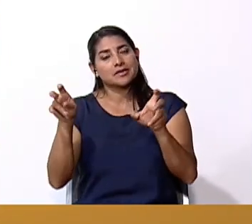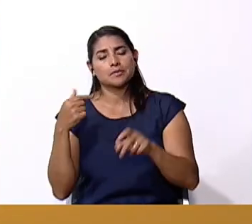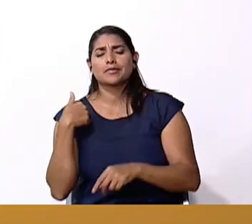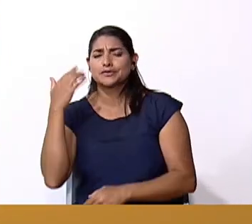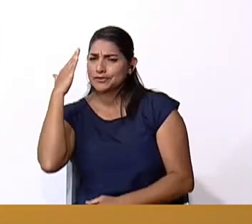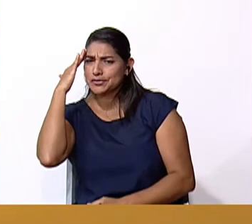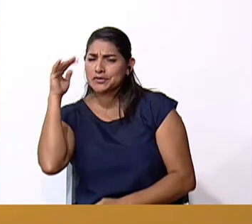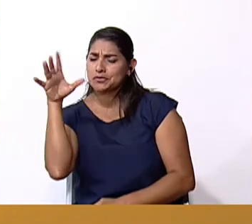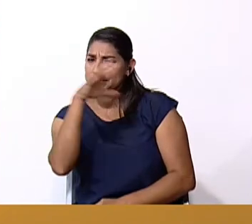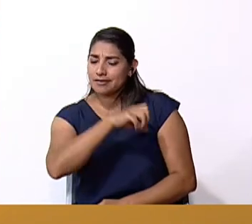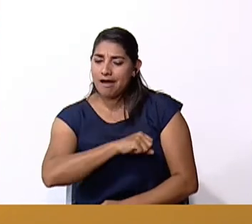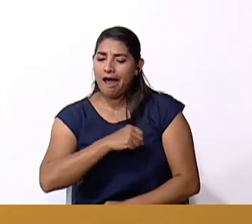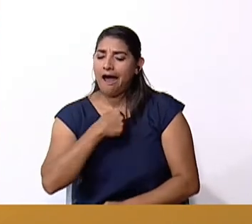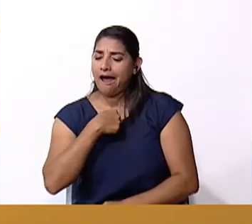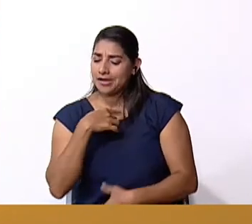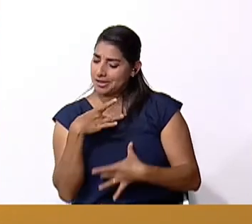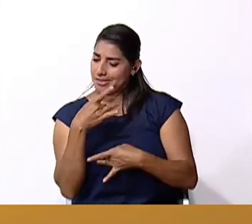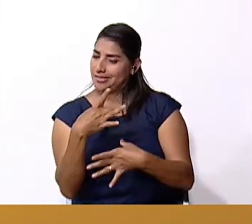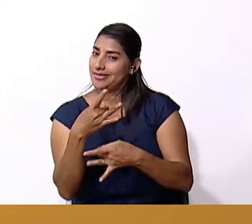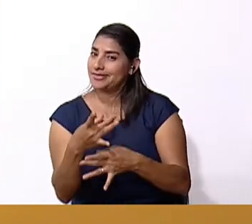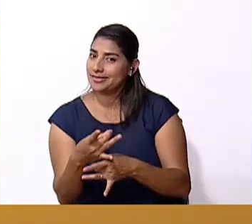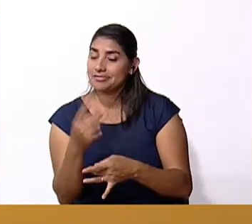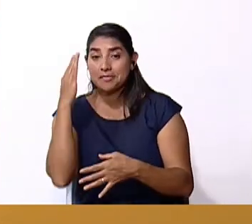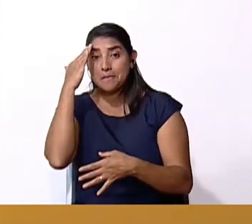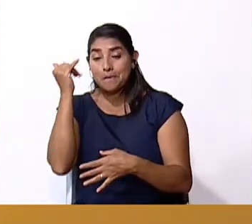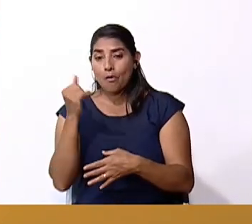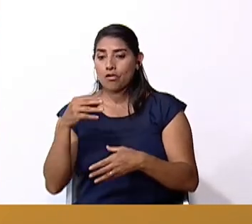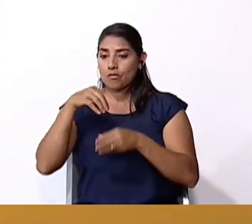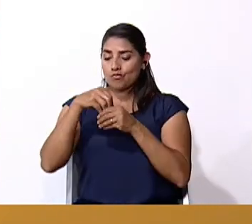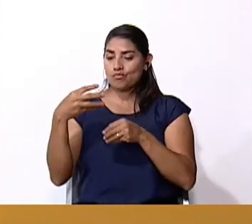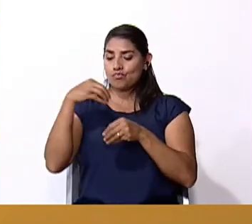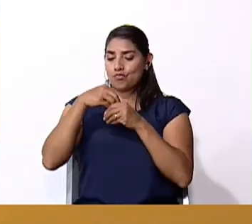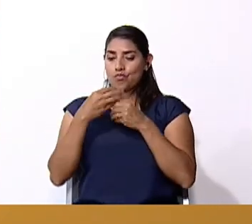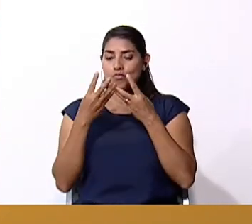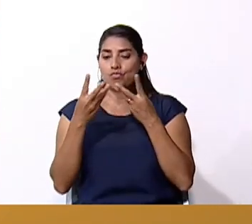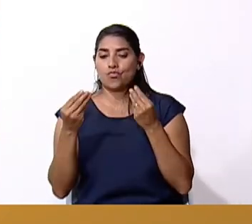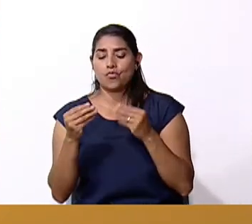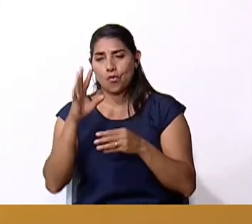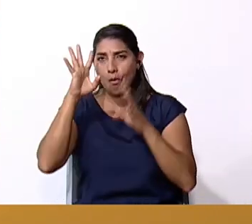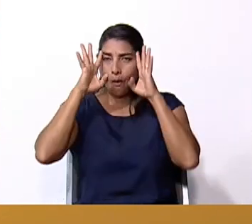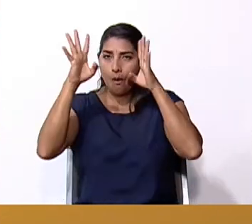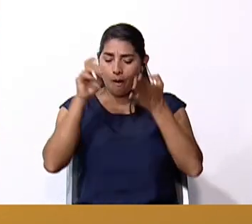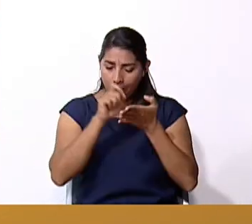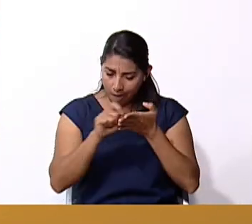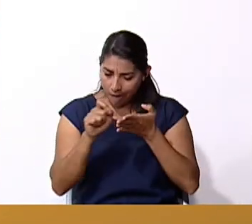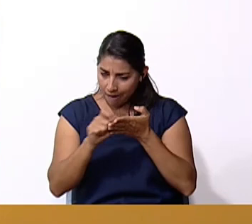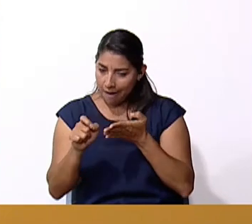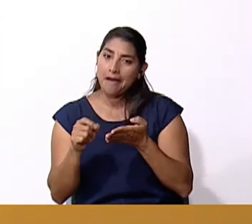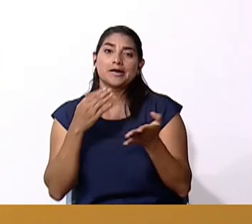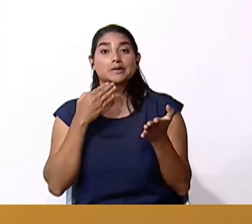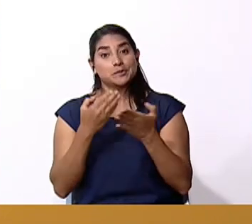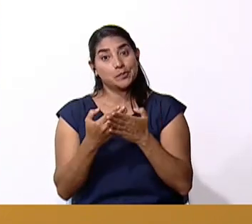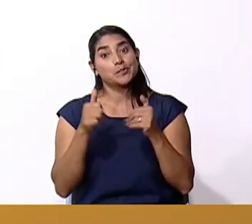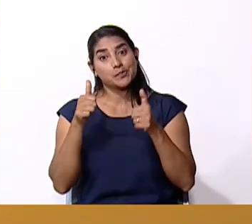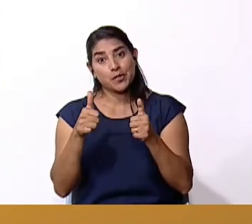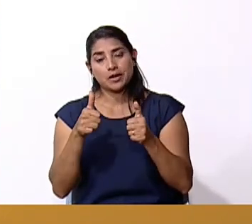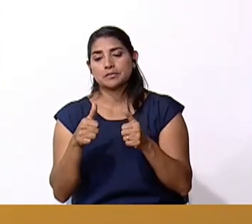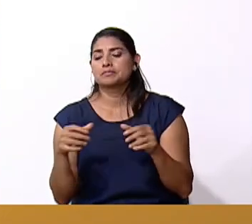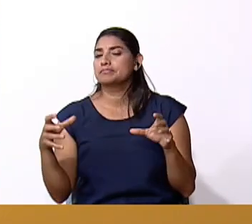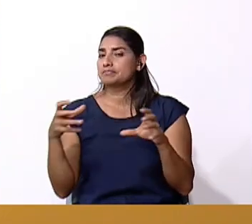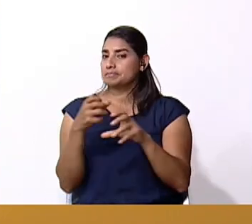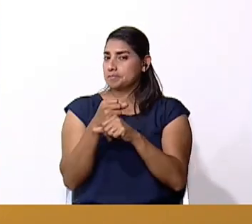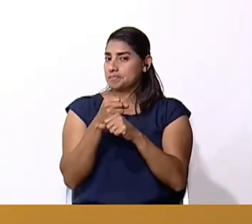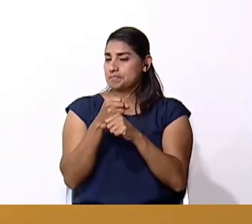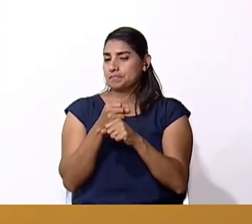sé que les va a parecer muy atractivo porque enriquece nuestras creaciones literarias. Y bueno, para retomar,